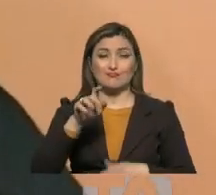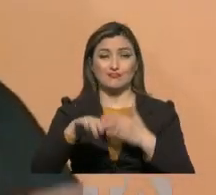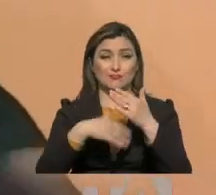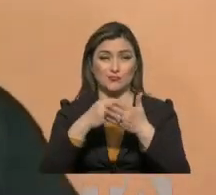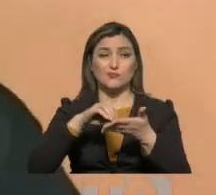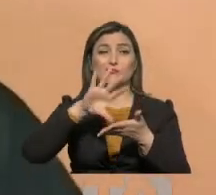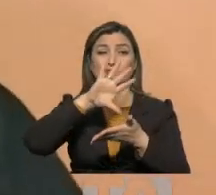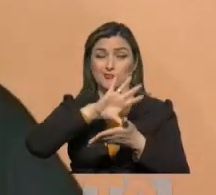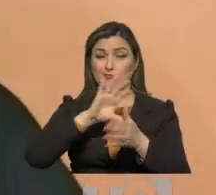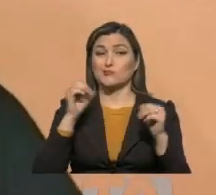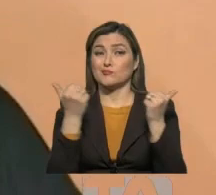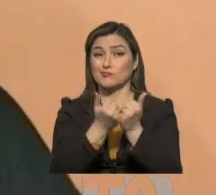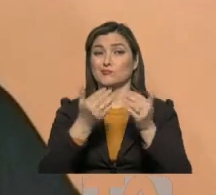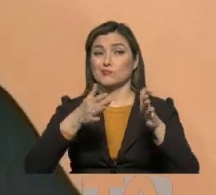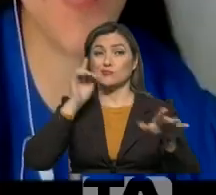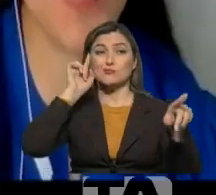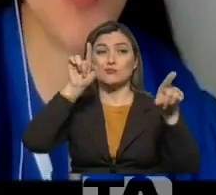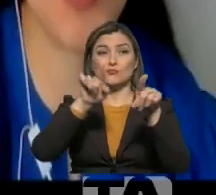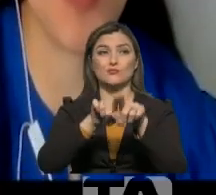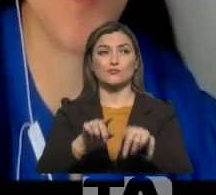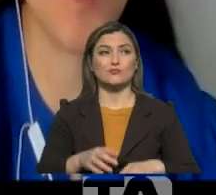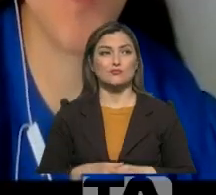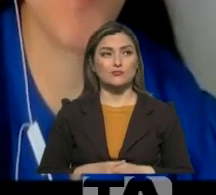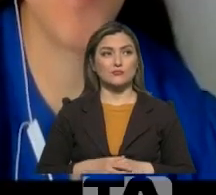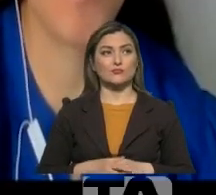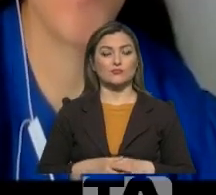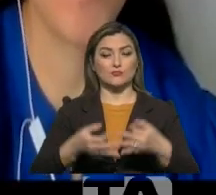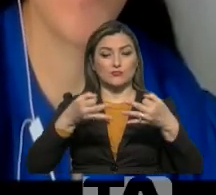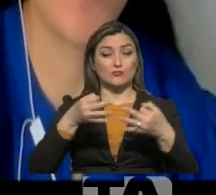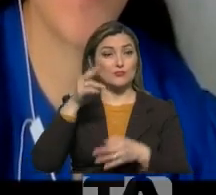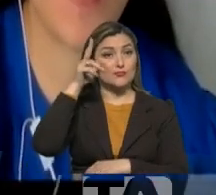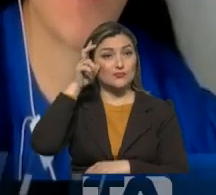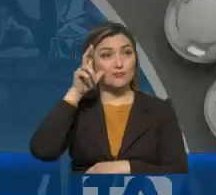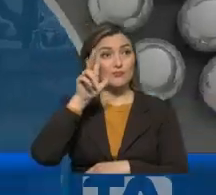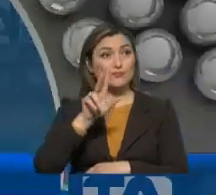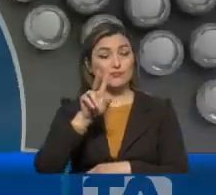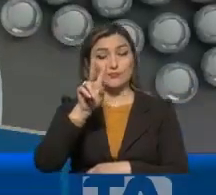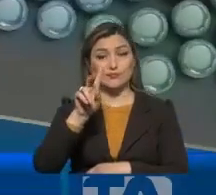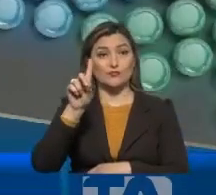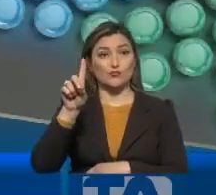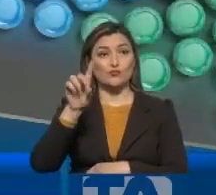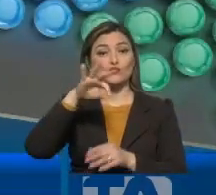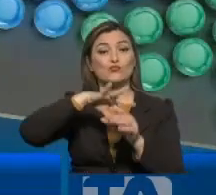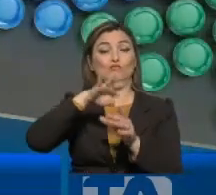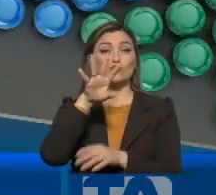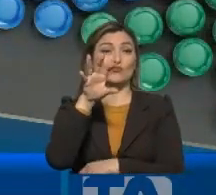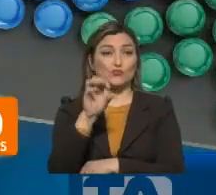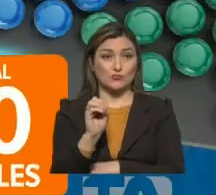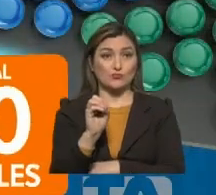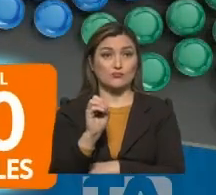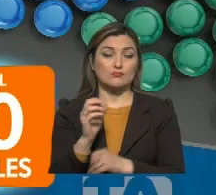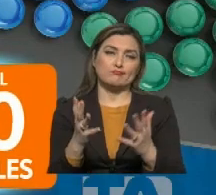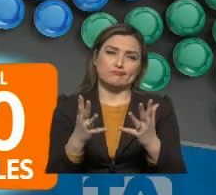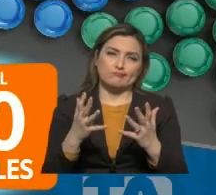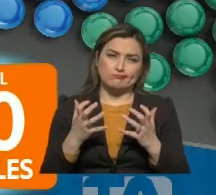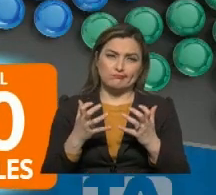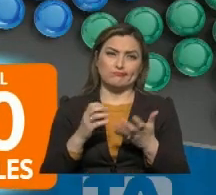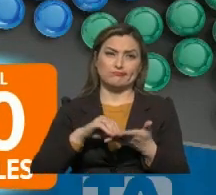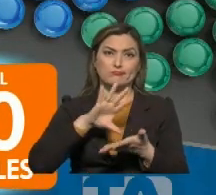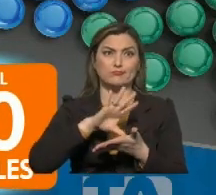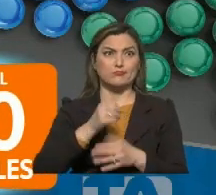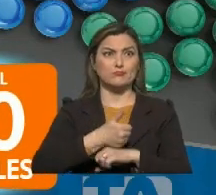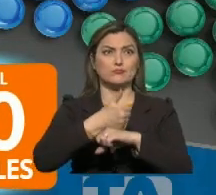asamblea nacional de los asamblearios costers el movimiento oficialista creo psc tiene 40 votos y también tiene la aspiración de llegar a la